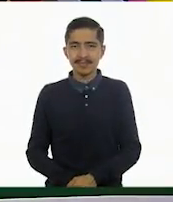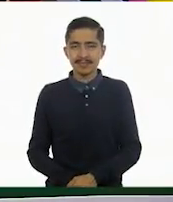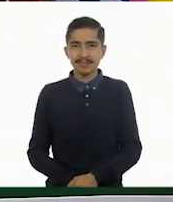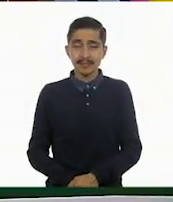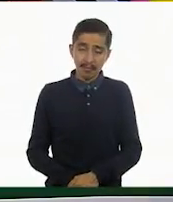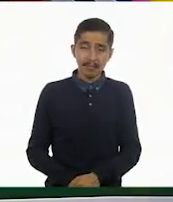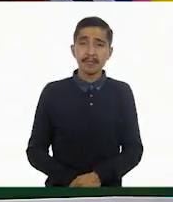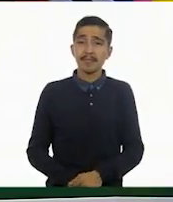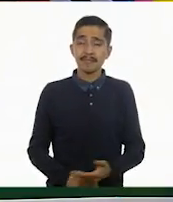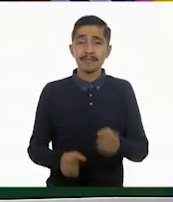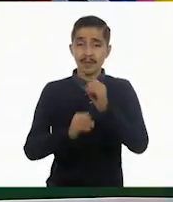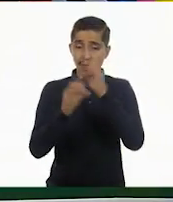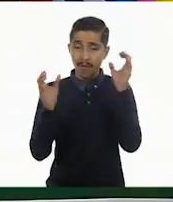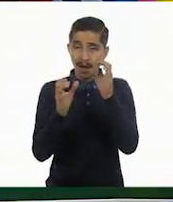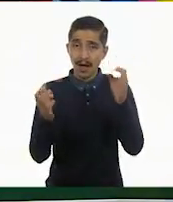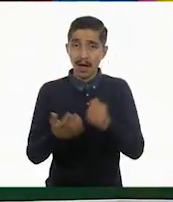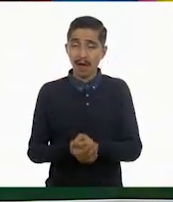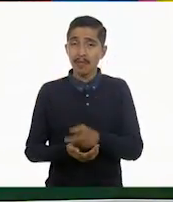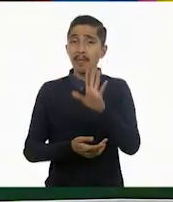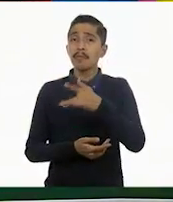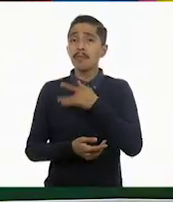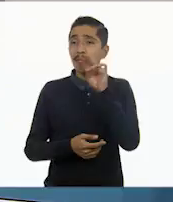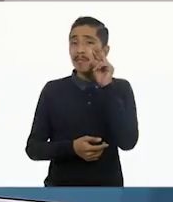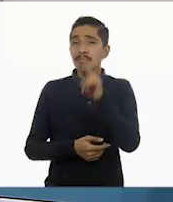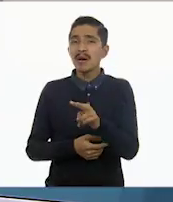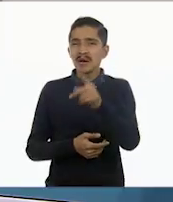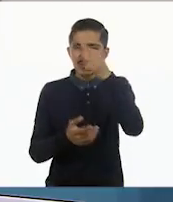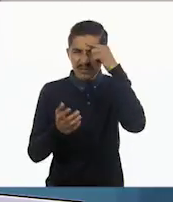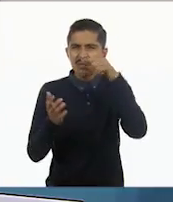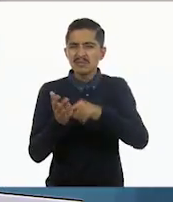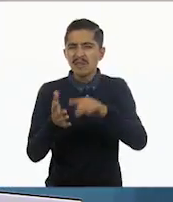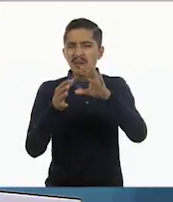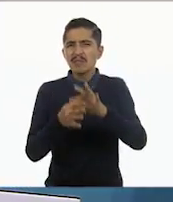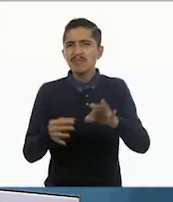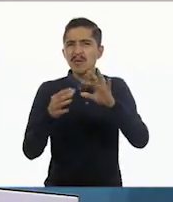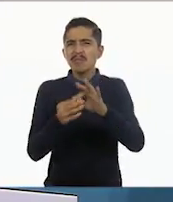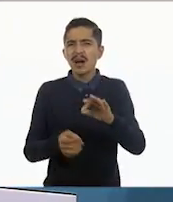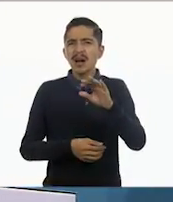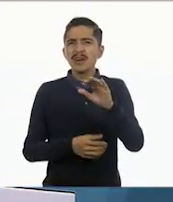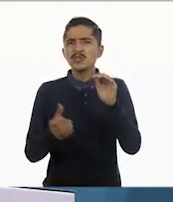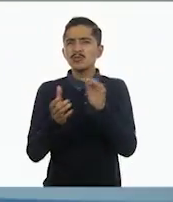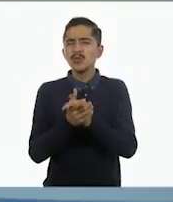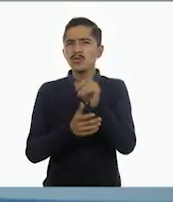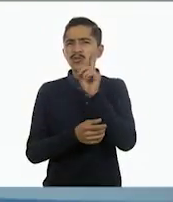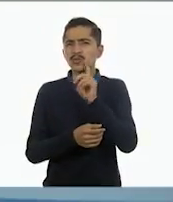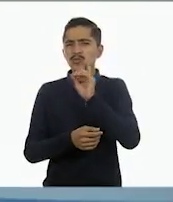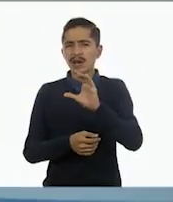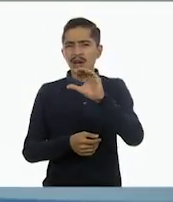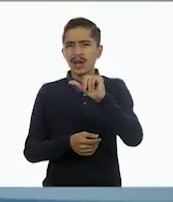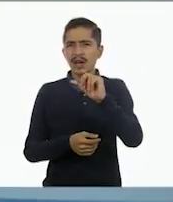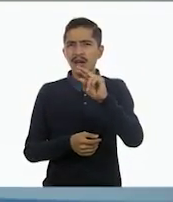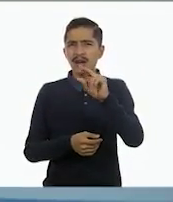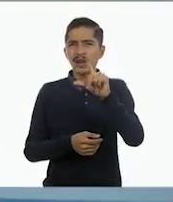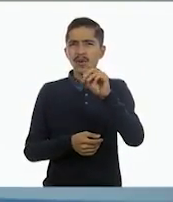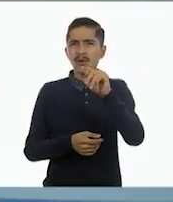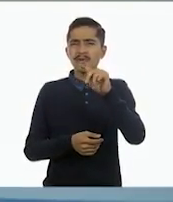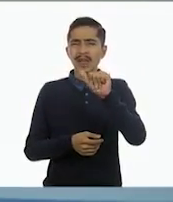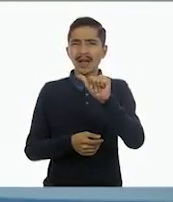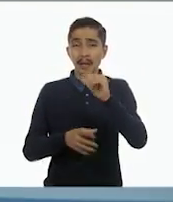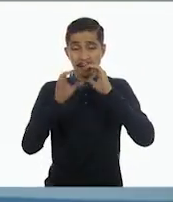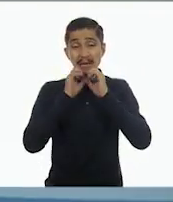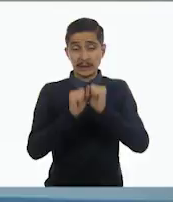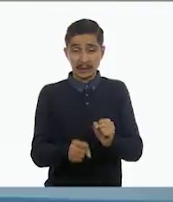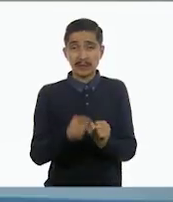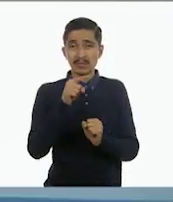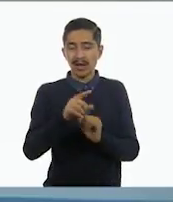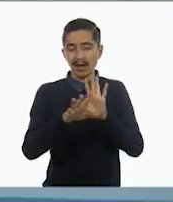¡Wow! ¡Órale! Pues, ¿qué les parece? ¿De qué creen que está hablando Carlota? Yo creo que, como Maximiliano estaba